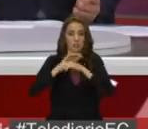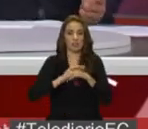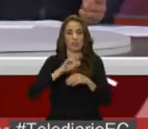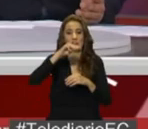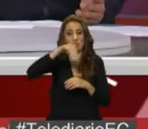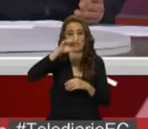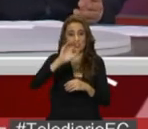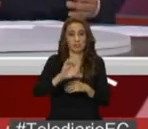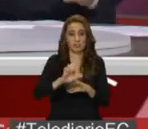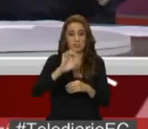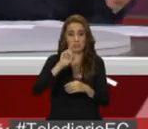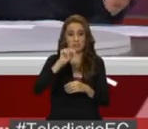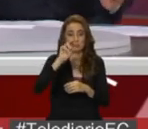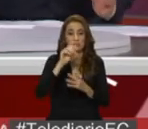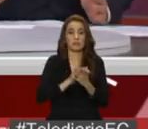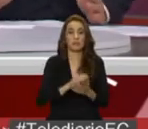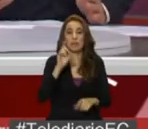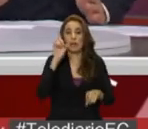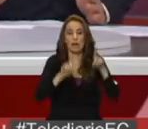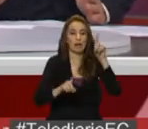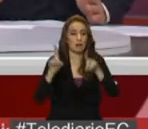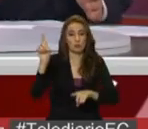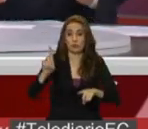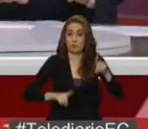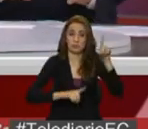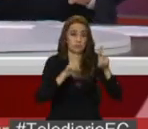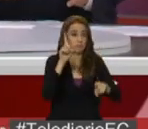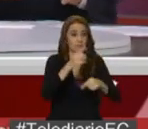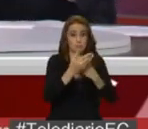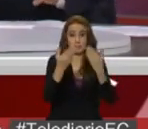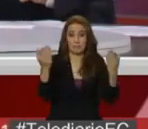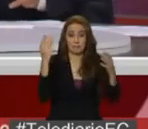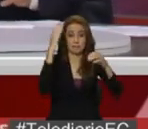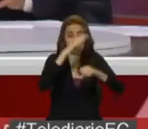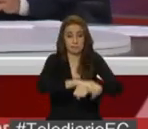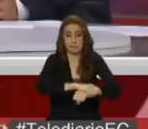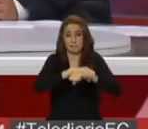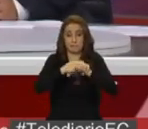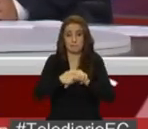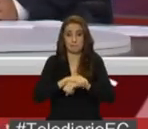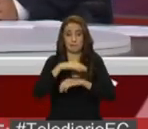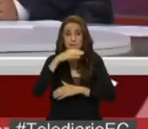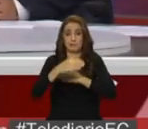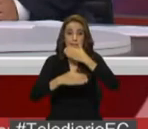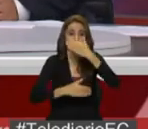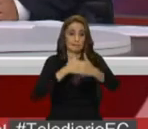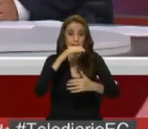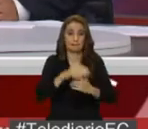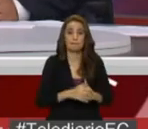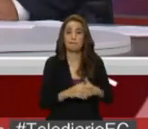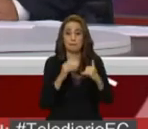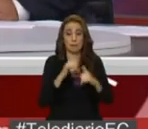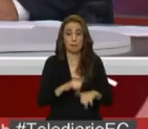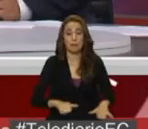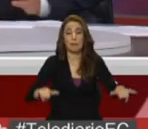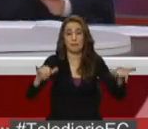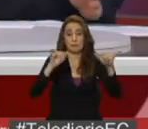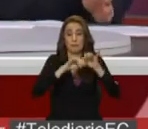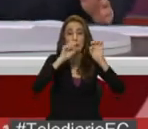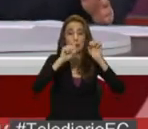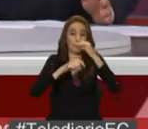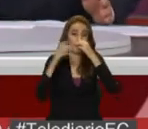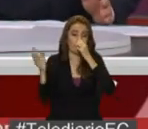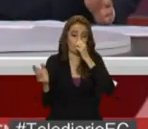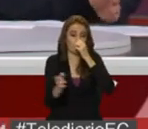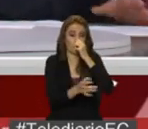SECOF, Edmundo Tamayo, y en fin, algunas acciones que finalmente no solamente dependen de la decisión de la Fiscalía y el Ministerio de Gobierno,